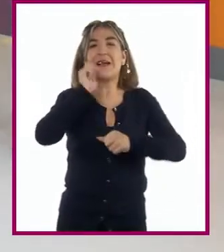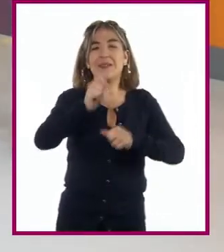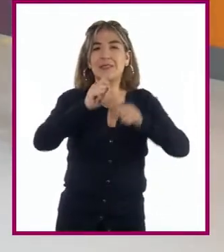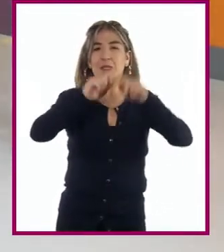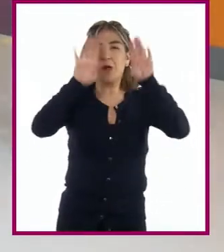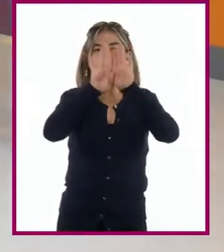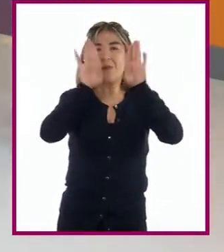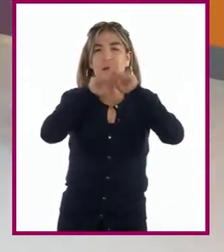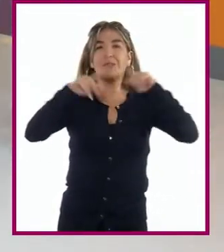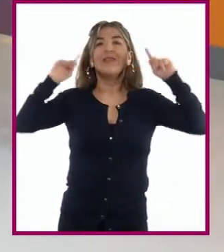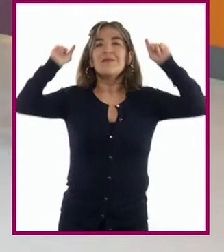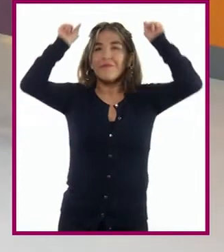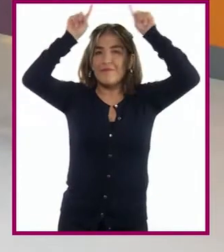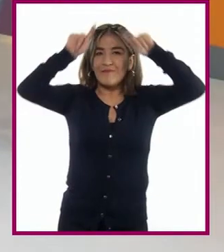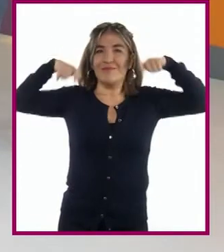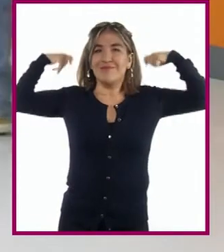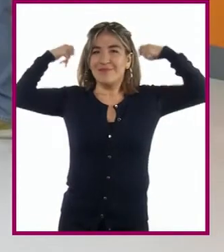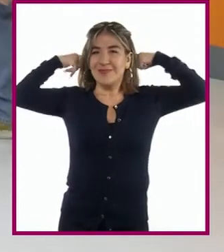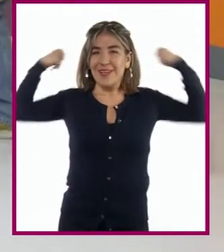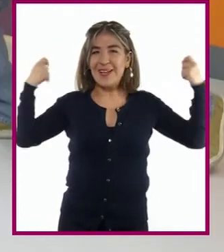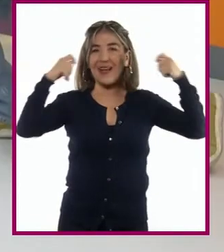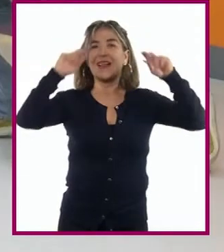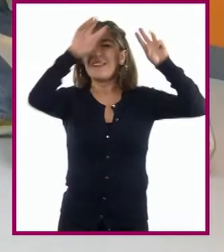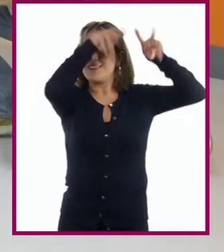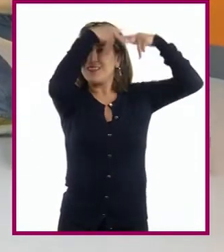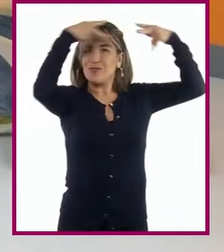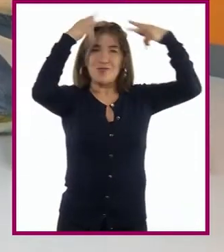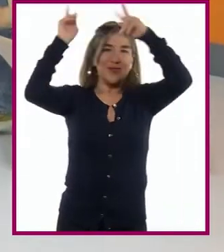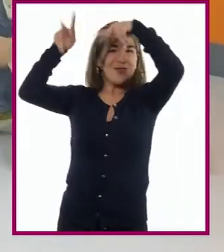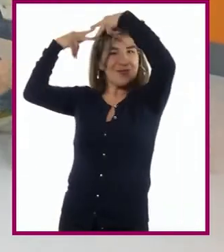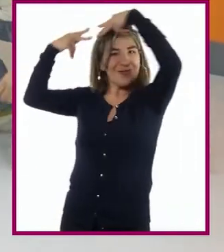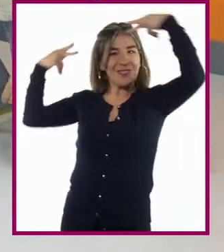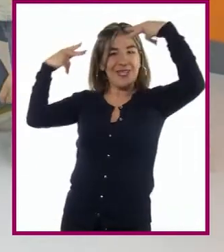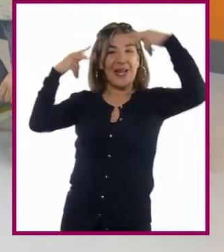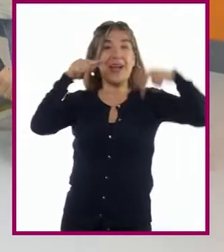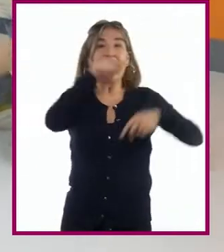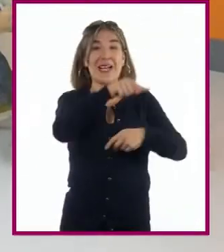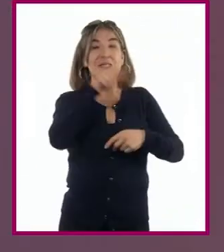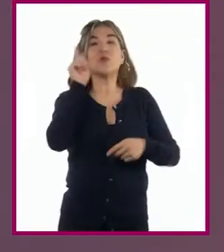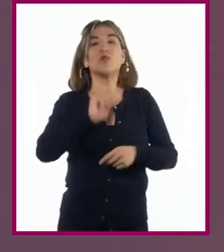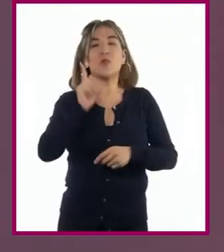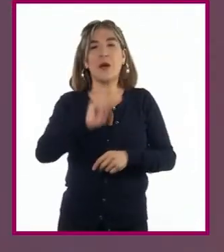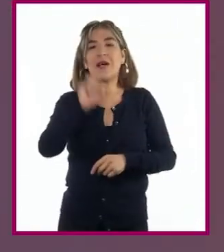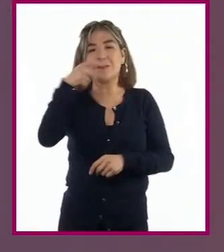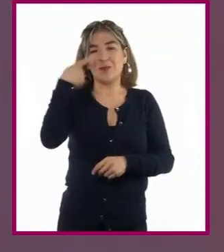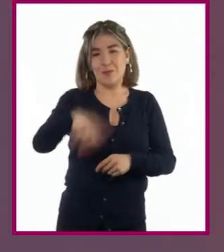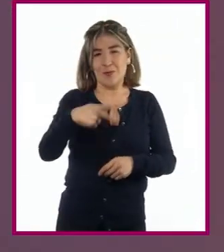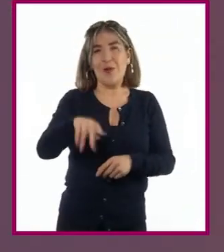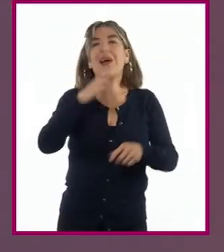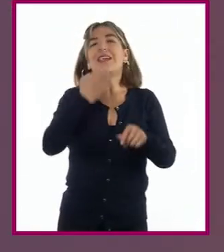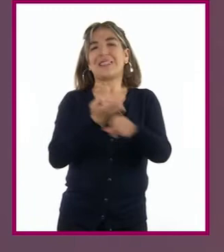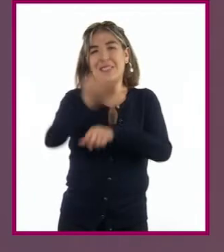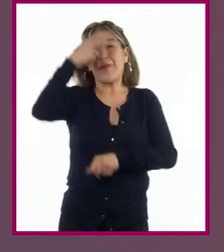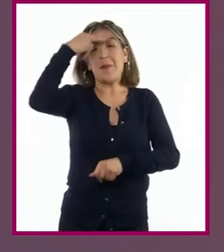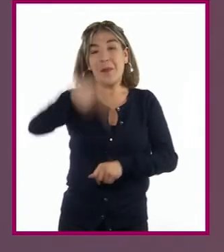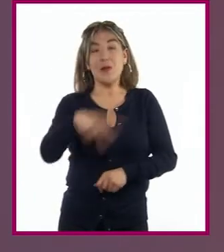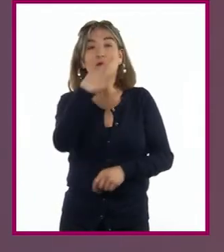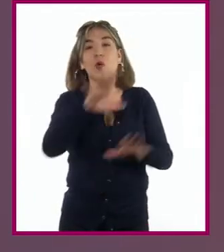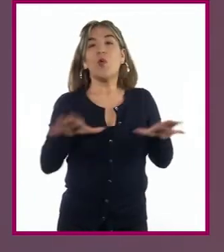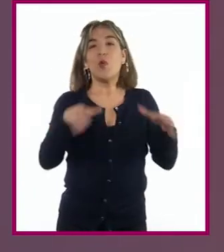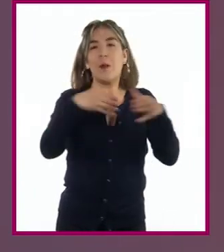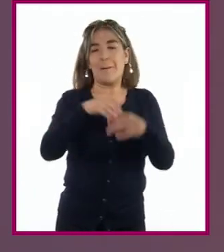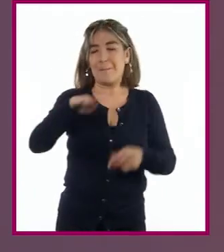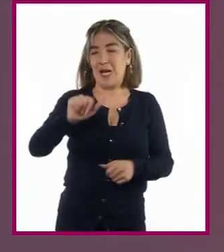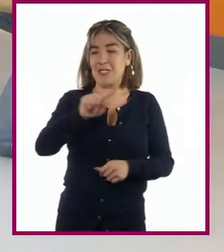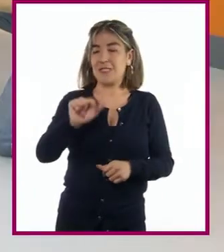diadema, que son como parte esencial de esas muñecas. Esas muñecas son de aquí del Estado de México, de una comunidad